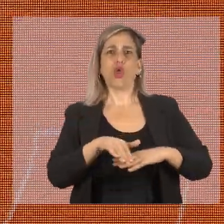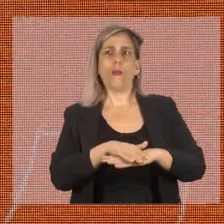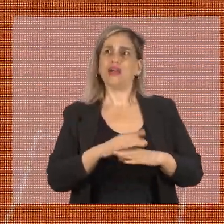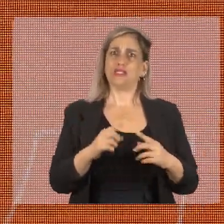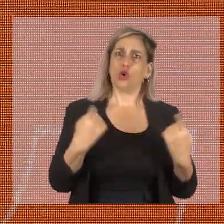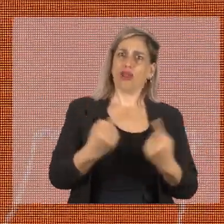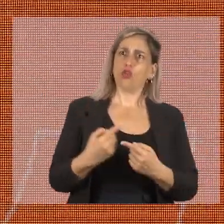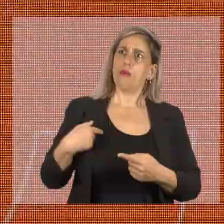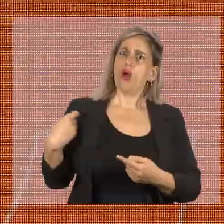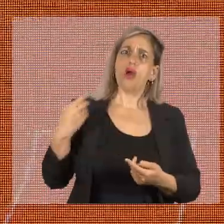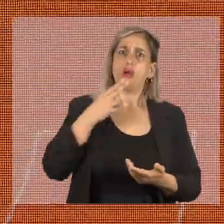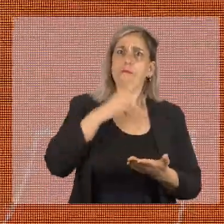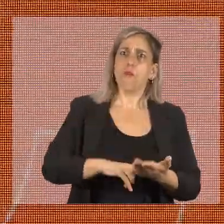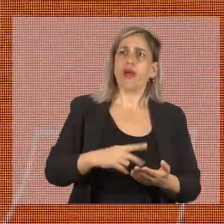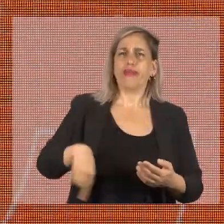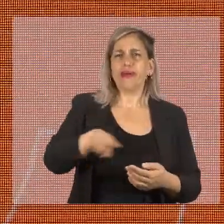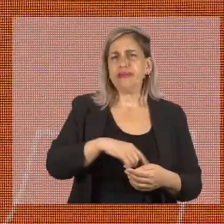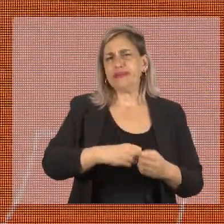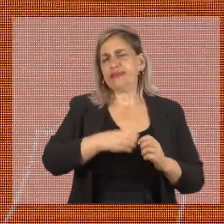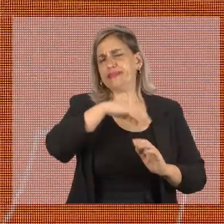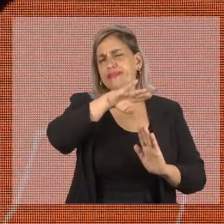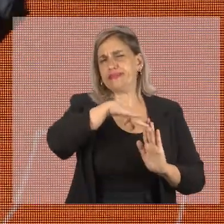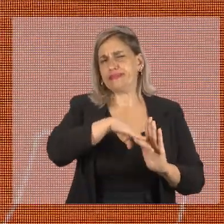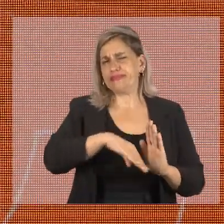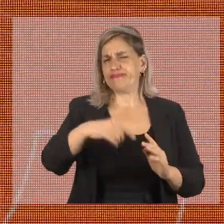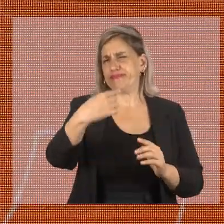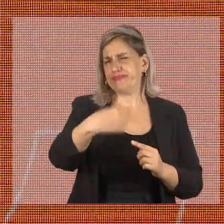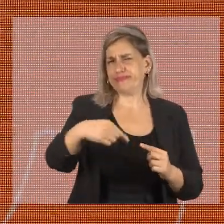y después que había que cargar impuestos sobre... Y había todo un rosario